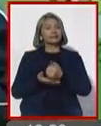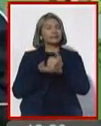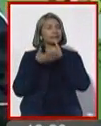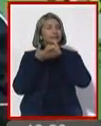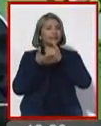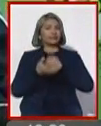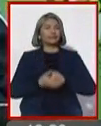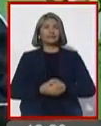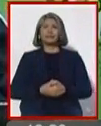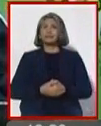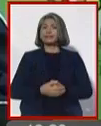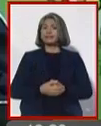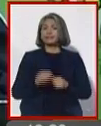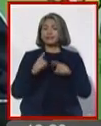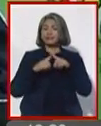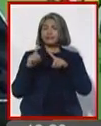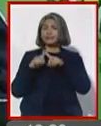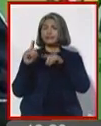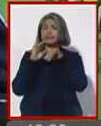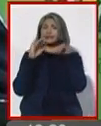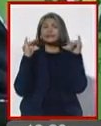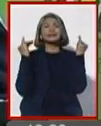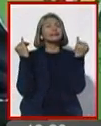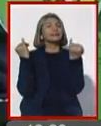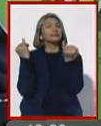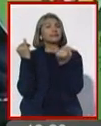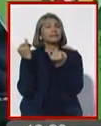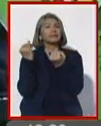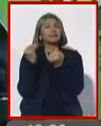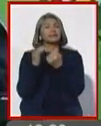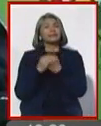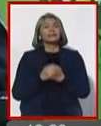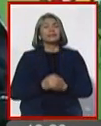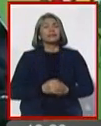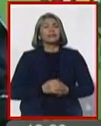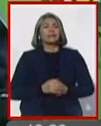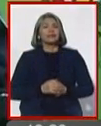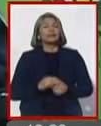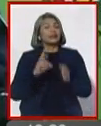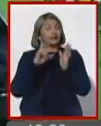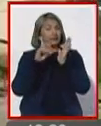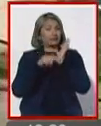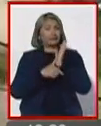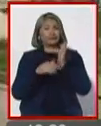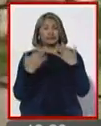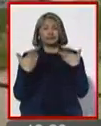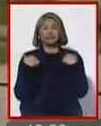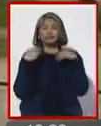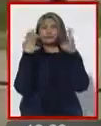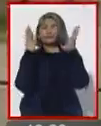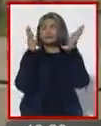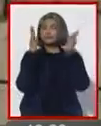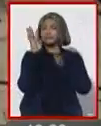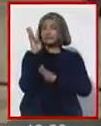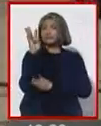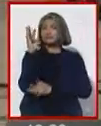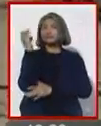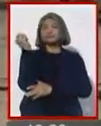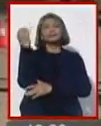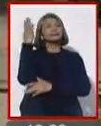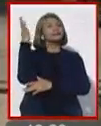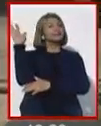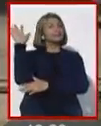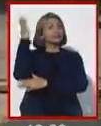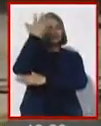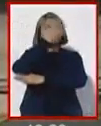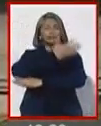situación en coordinación con diferentes instituciones que estaban también ahí en el sector. Posterior a ello, estuvimos atendiendo 4 casos de árboles caídos